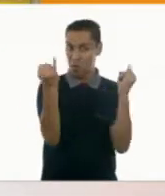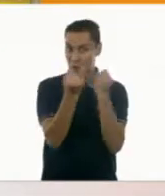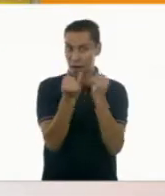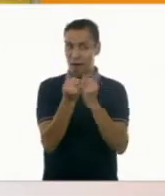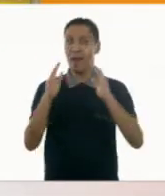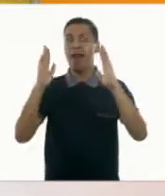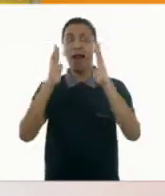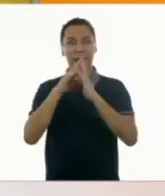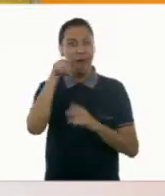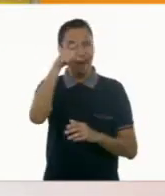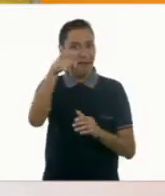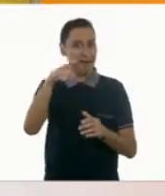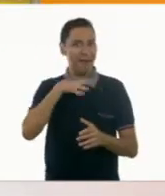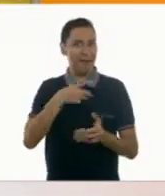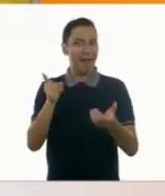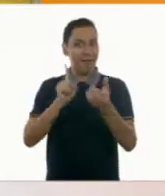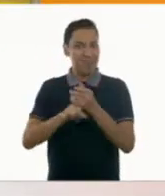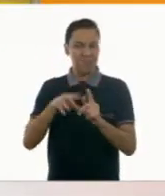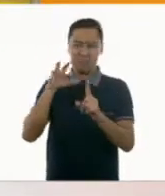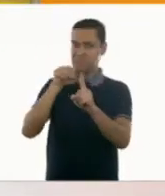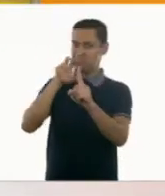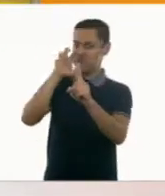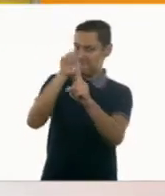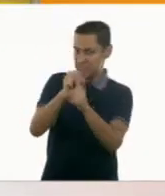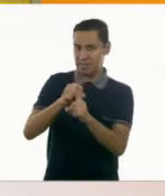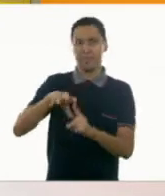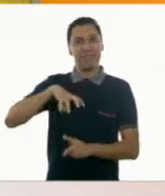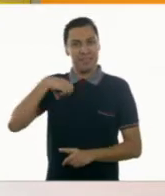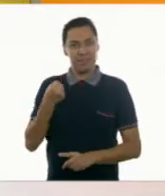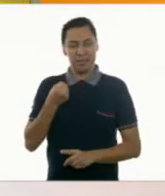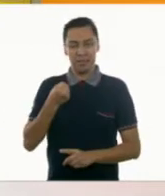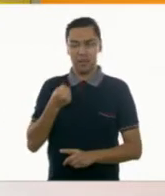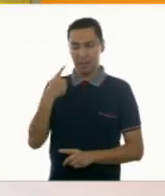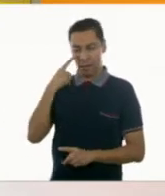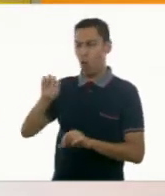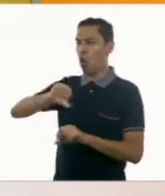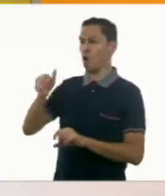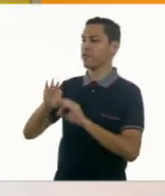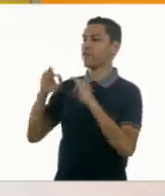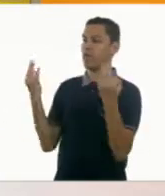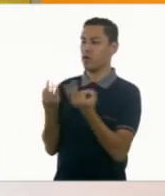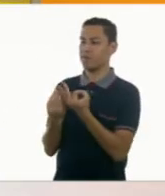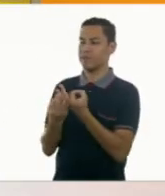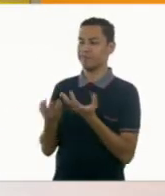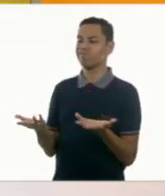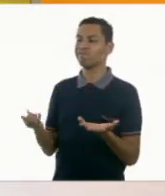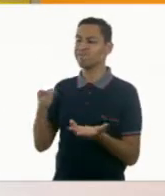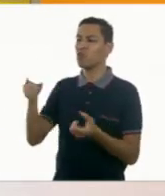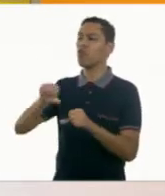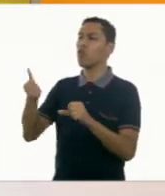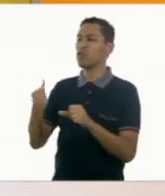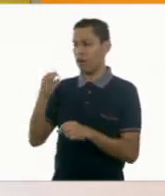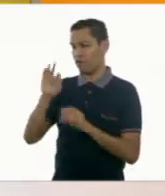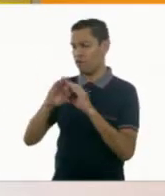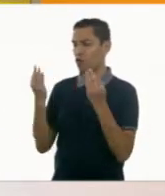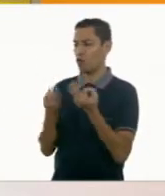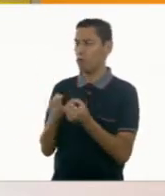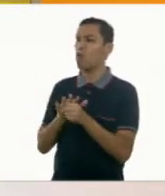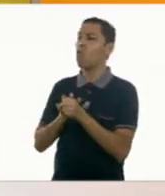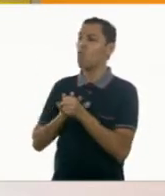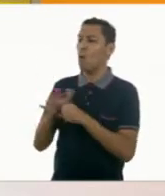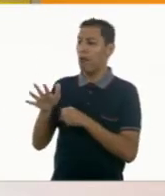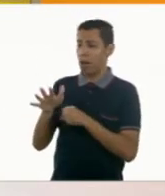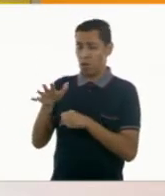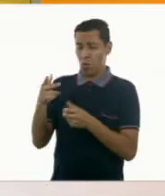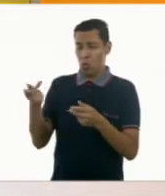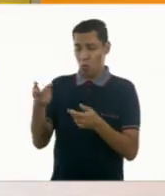para lograrlo. Bueno. Vamos a intentarlo de otra forma, ¿te parece? Sí. Bien, ¿de qué otra forma tú lo intentarías? No es necesario que sea solo con